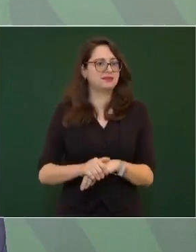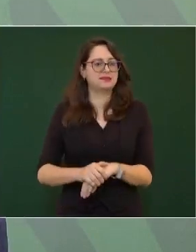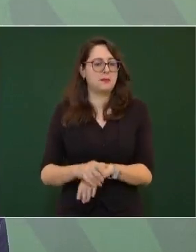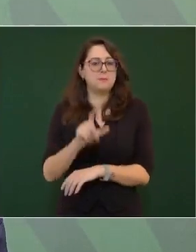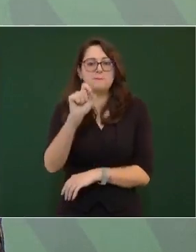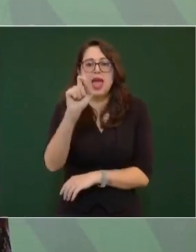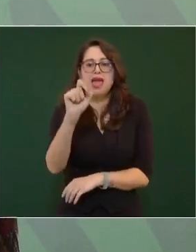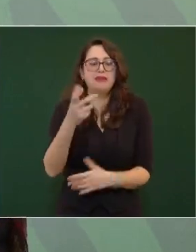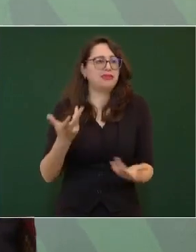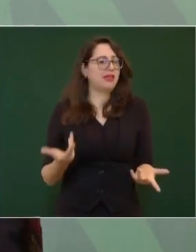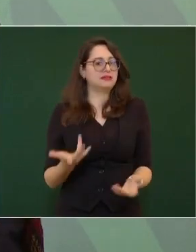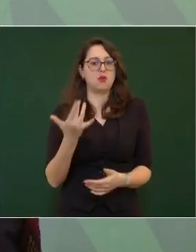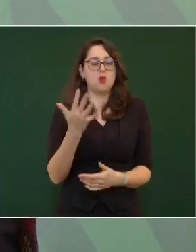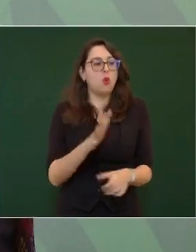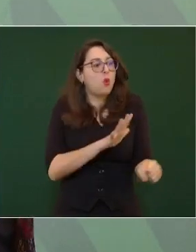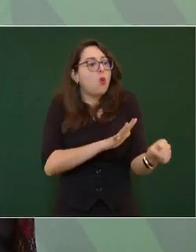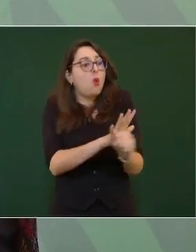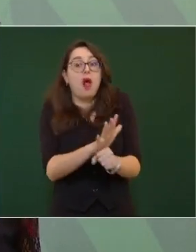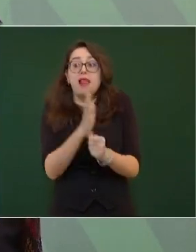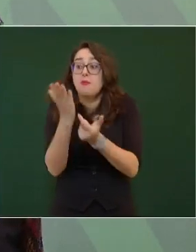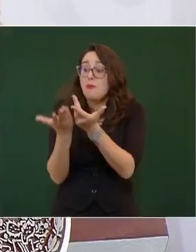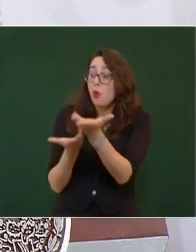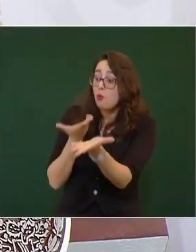Esto es lo que proponemos.